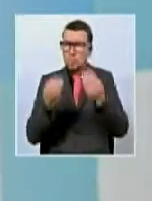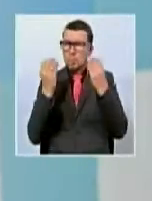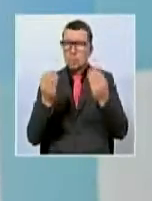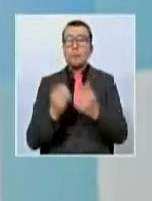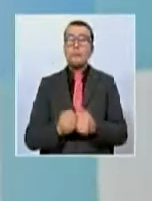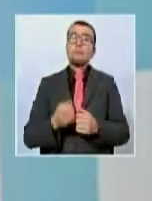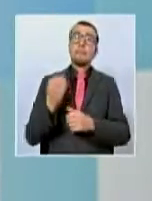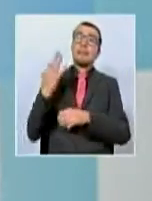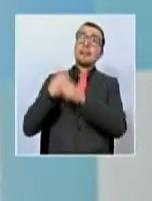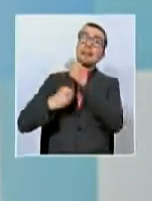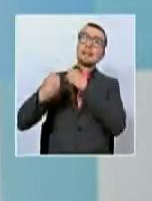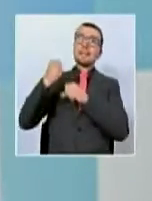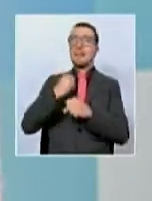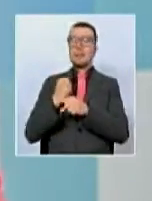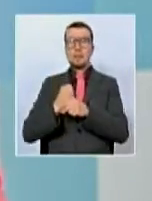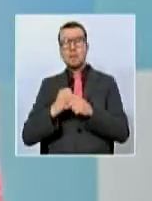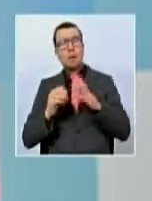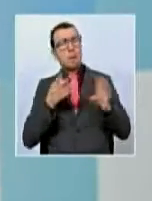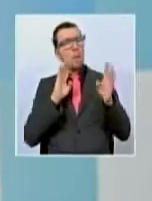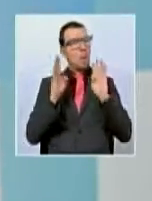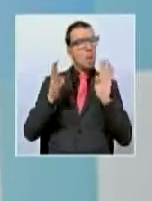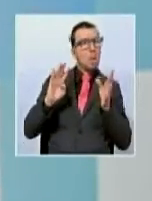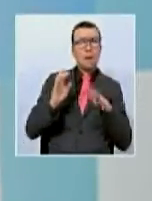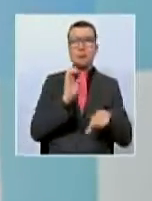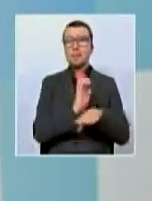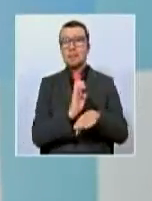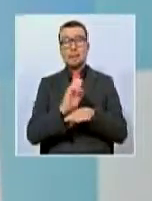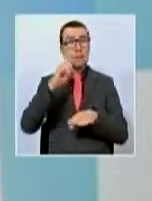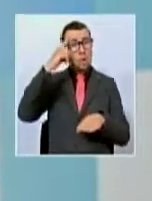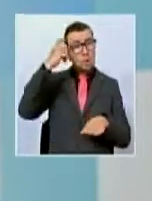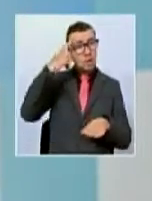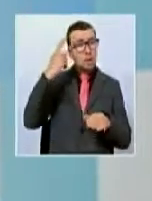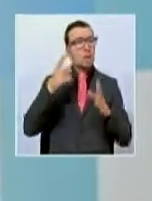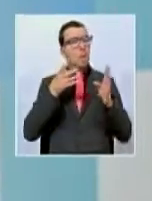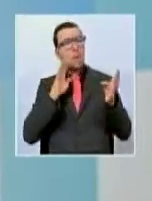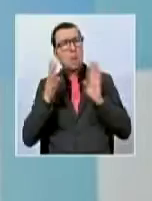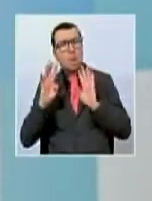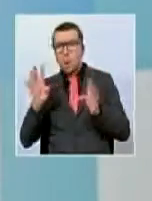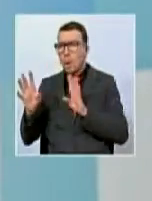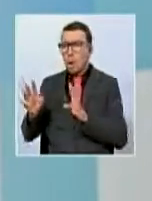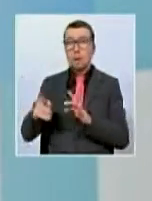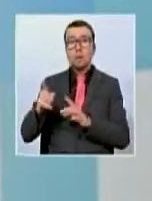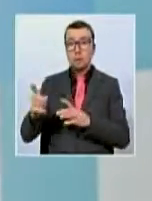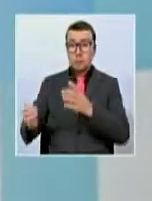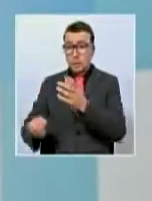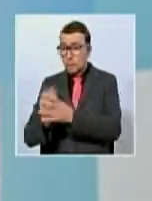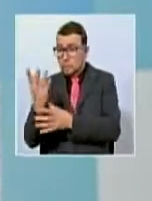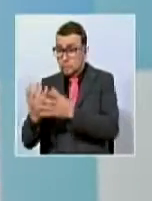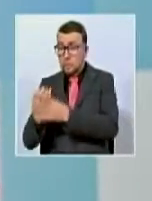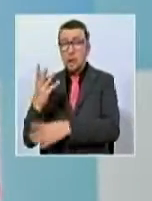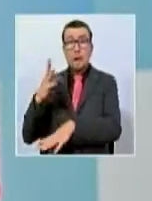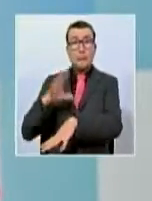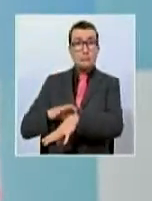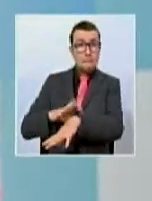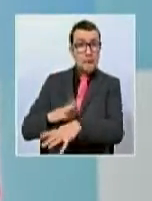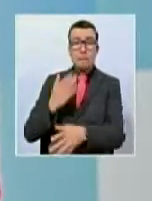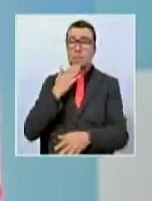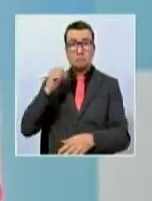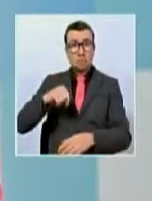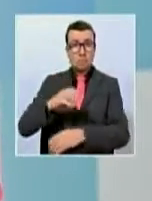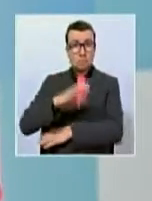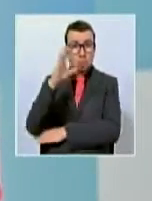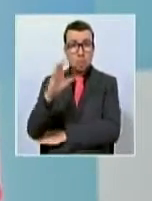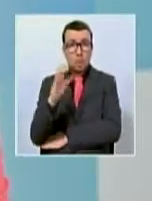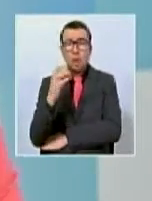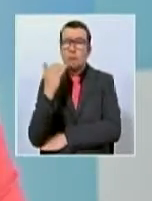3 años en adelante que empezamos a dialogar con las entidades de gobierno para que las plantas medicinales, que para Colombia